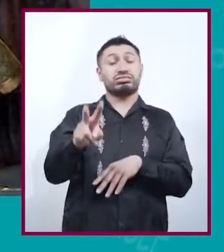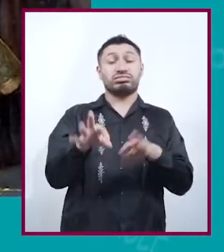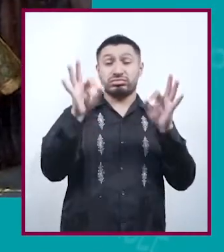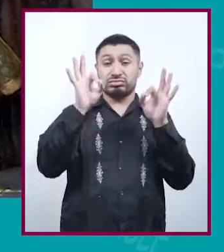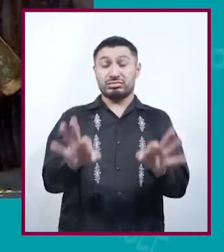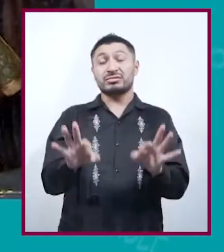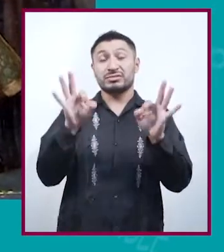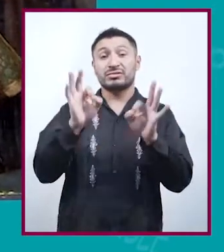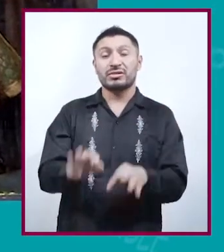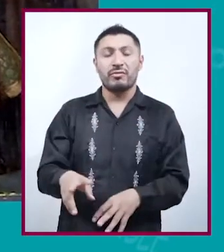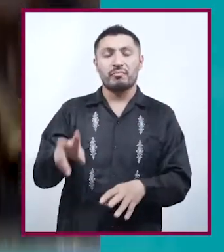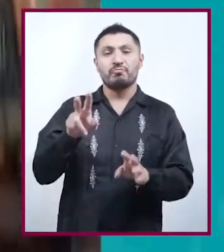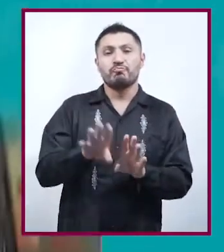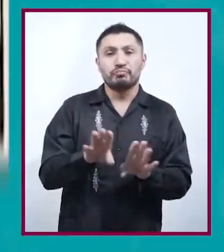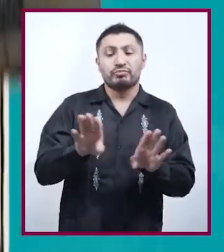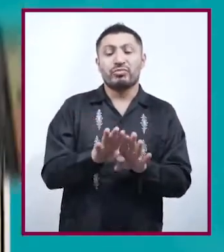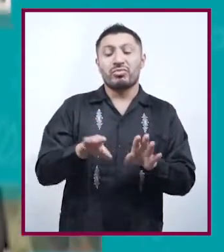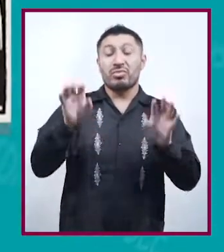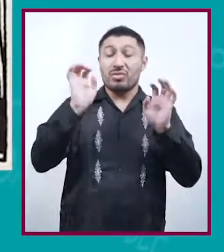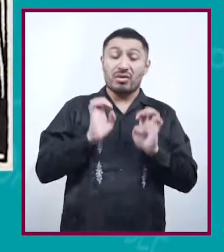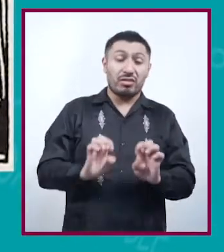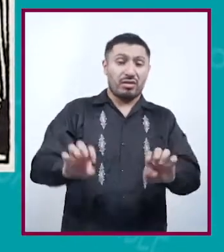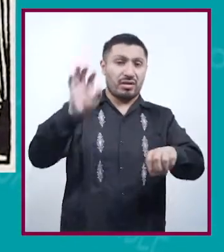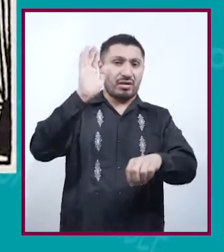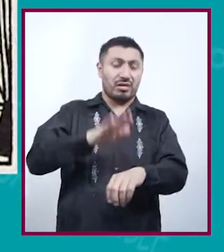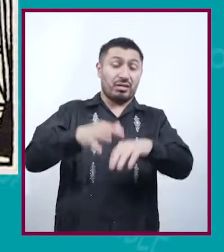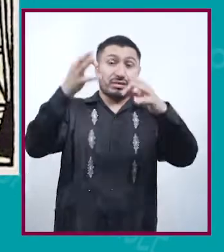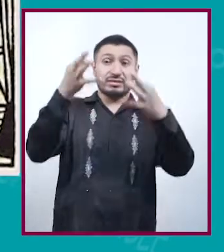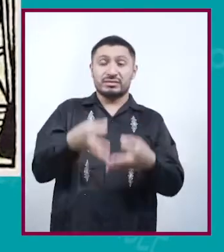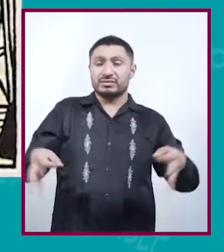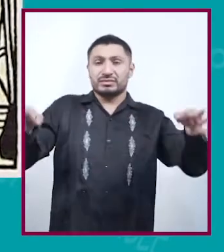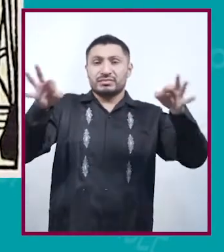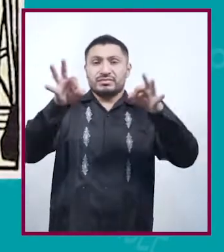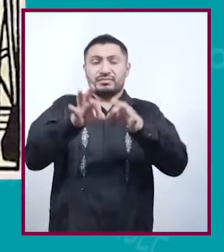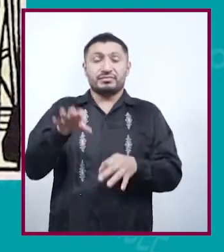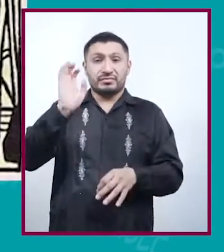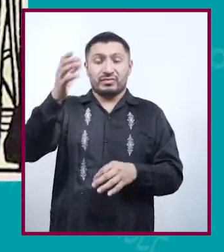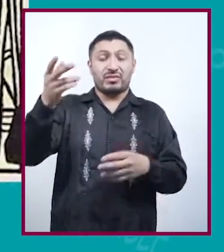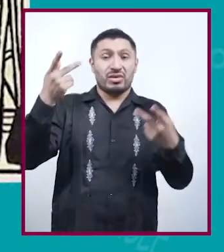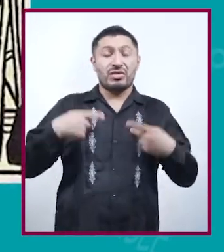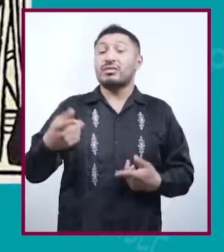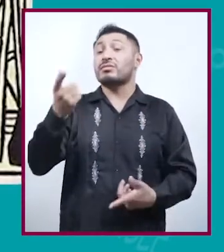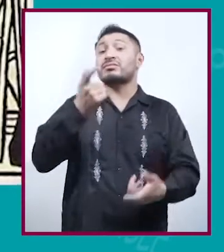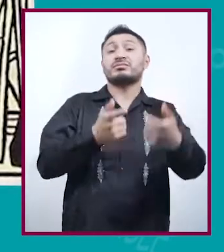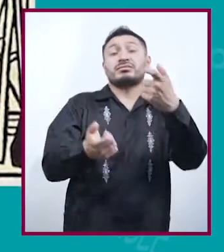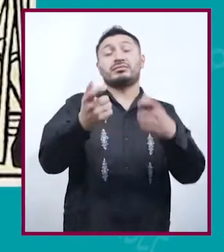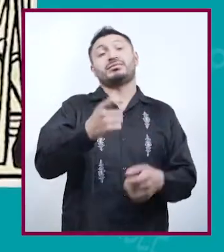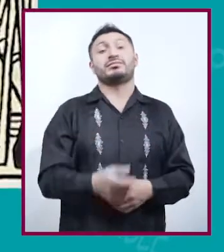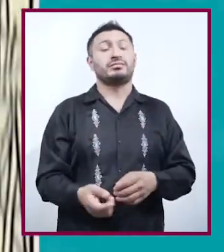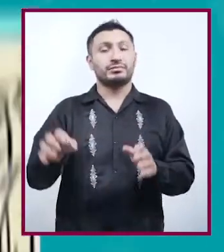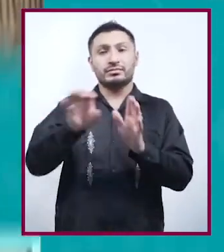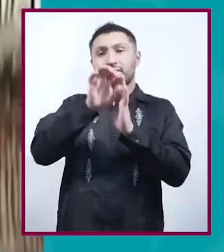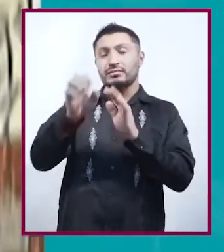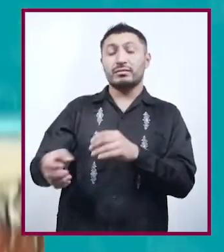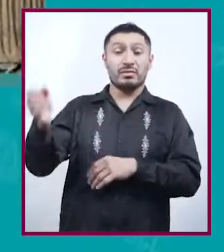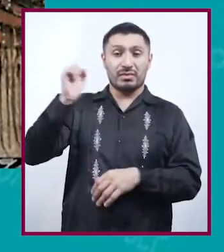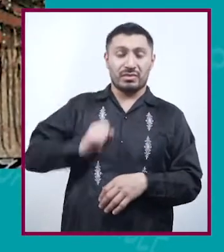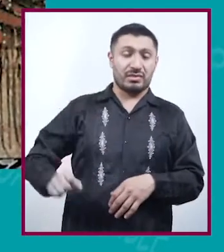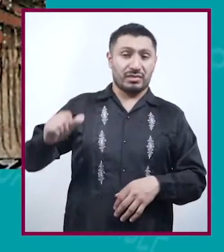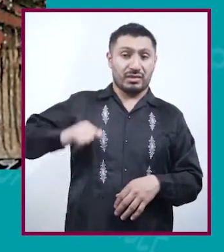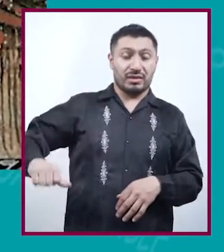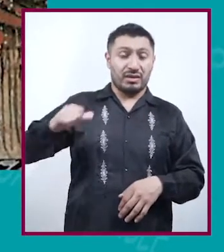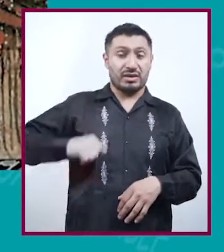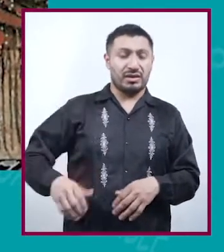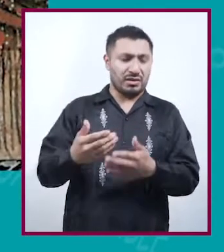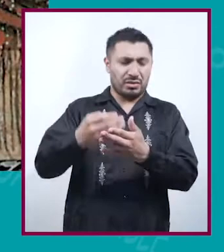puro rebuscamiento. Por lo visto, la ostentación parece más relevante que la comodidad cuando se trata de personas adineradas. En el caso